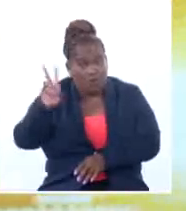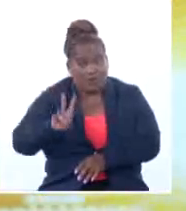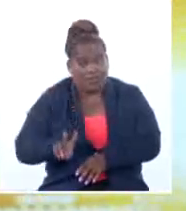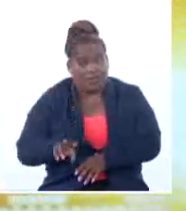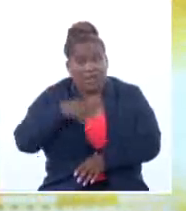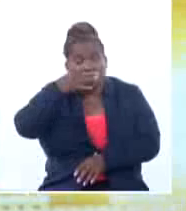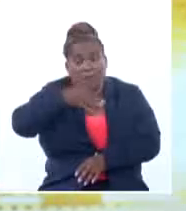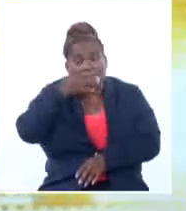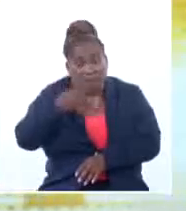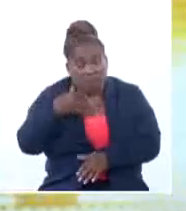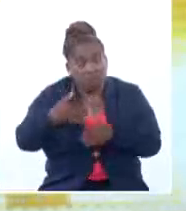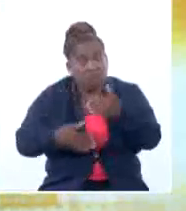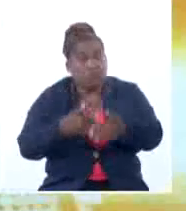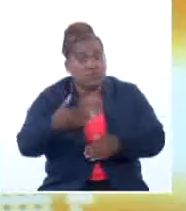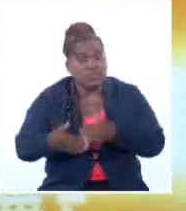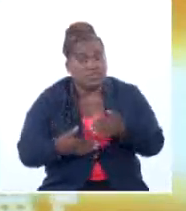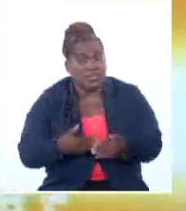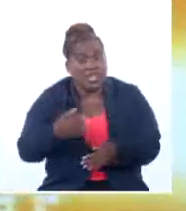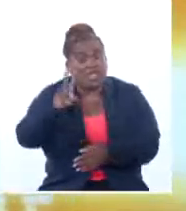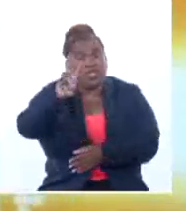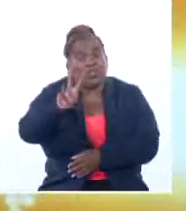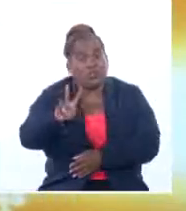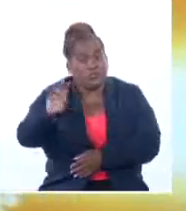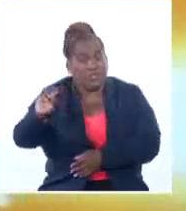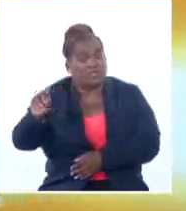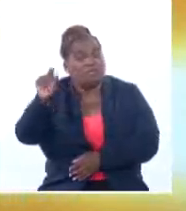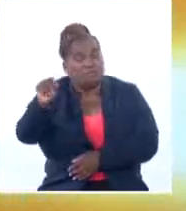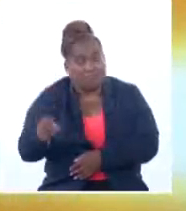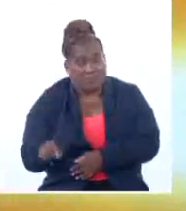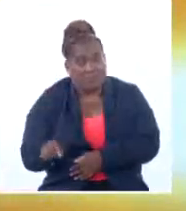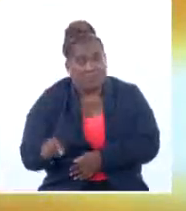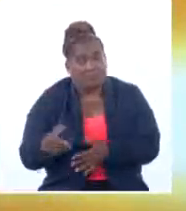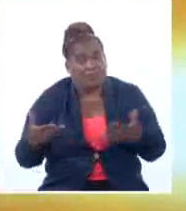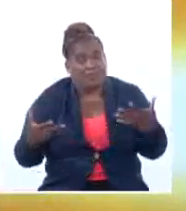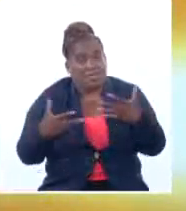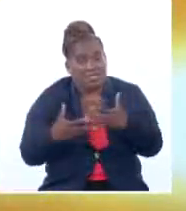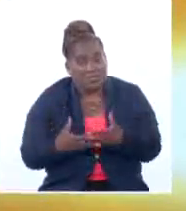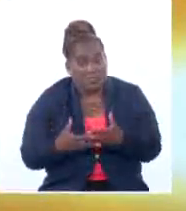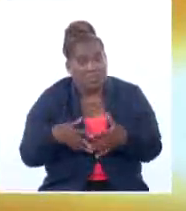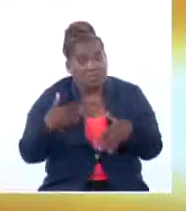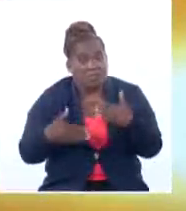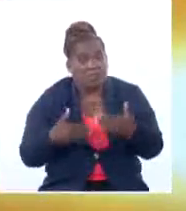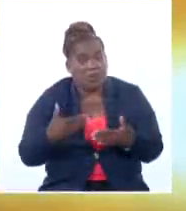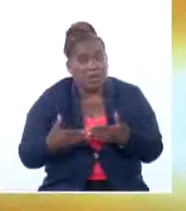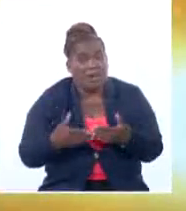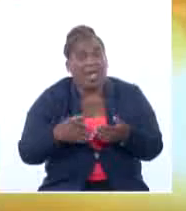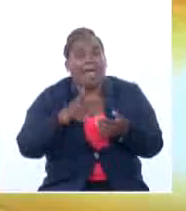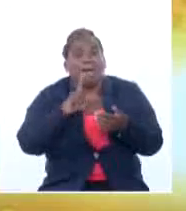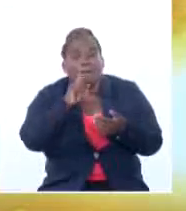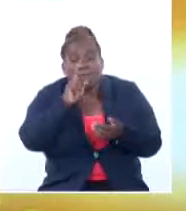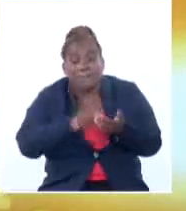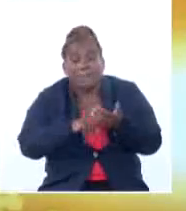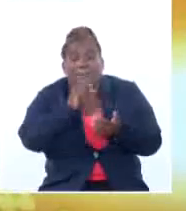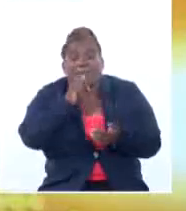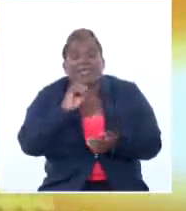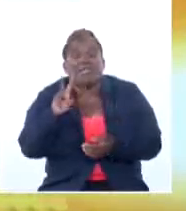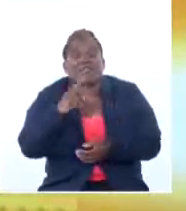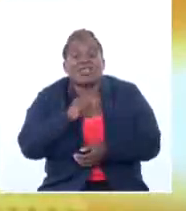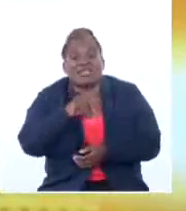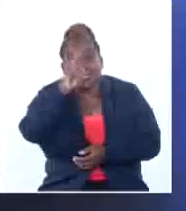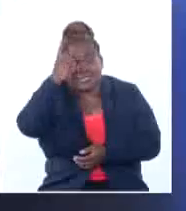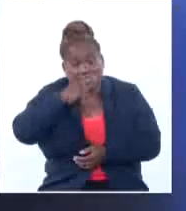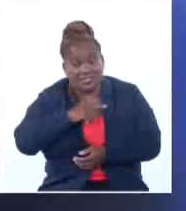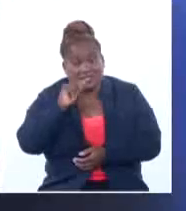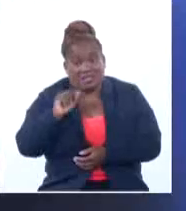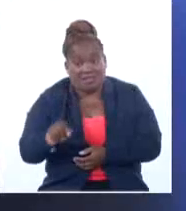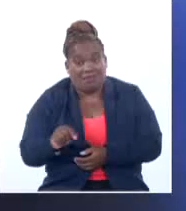se han procesado hasta el momento unas 200 personas vinculadas a la trama delictiva de PDVSA, la estatal petrolera y empresa